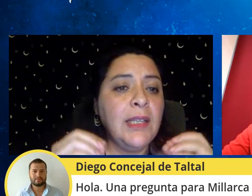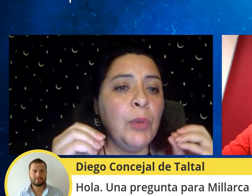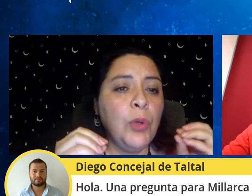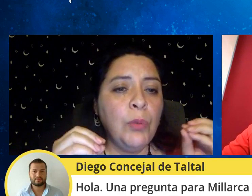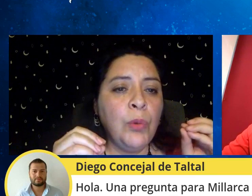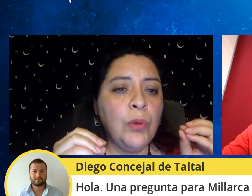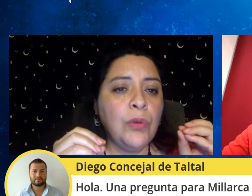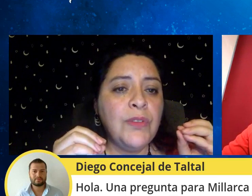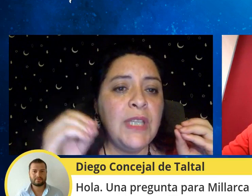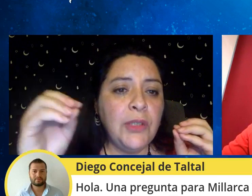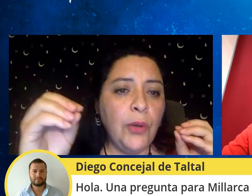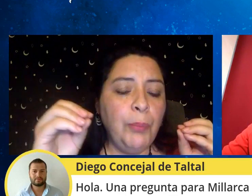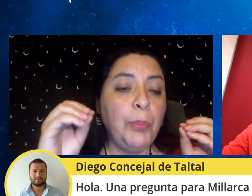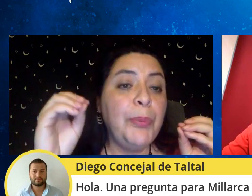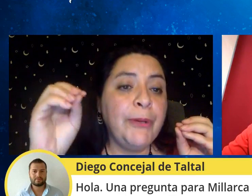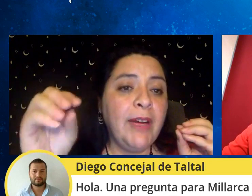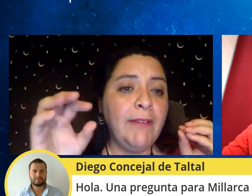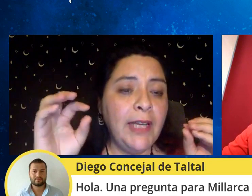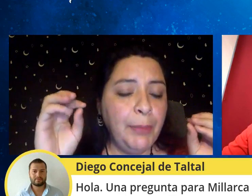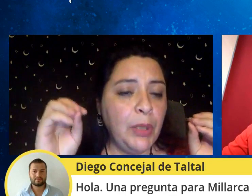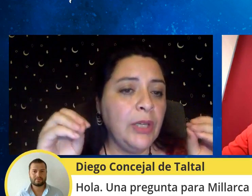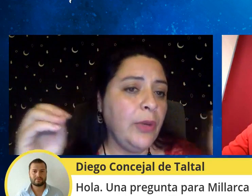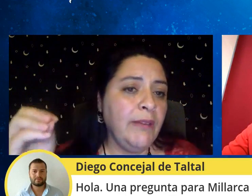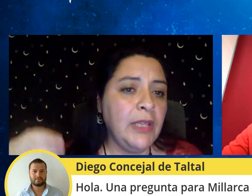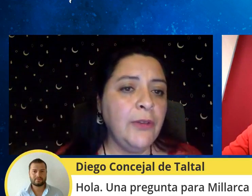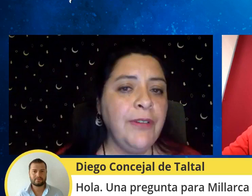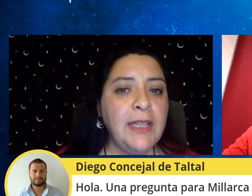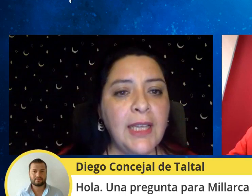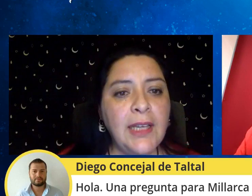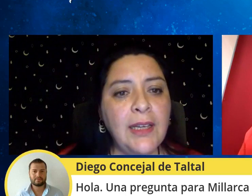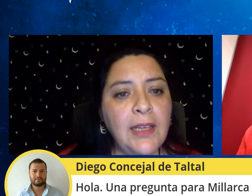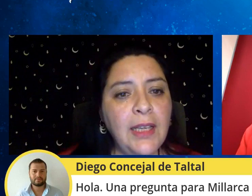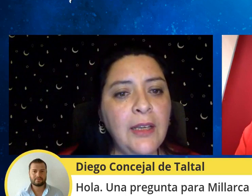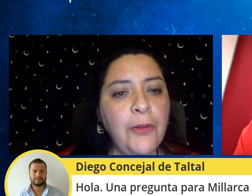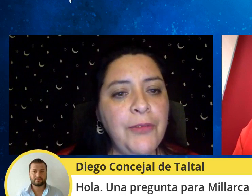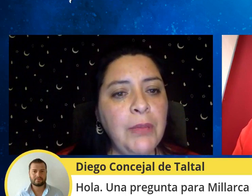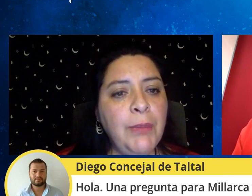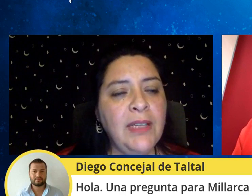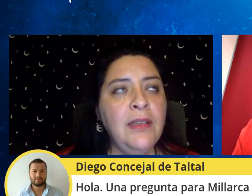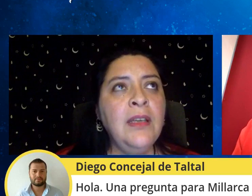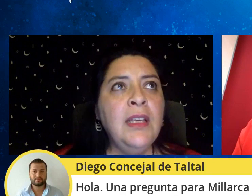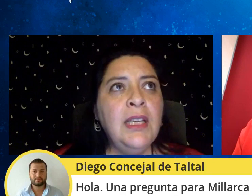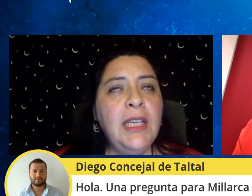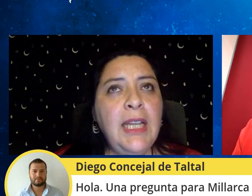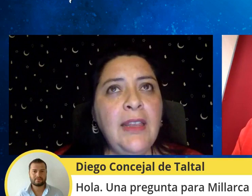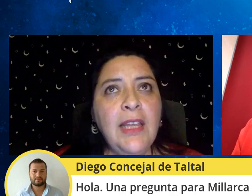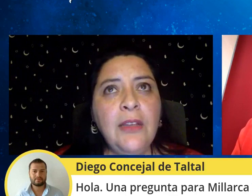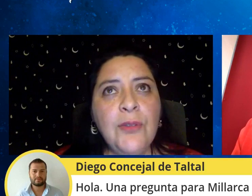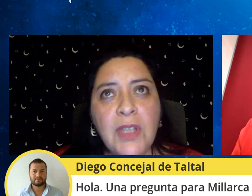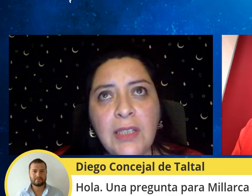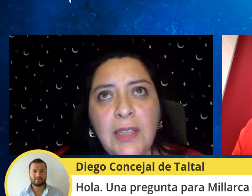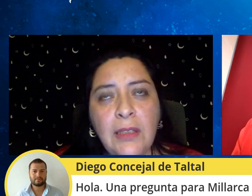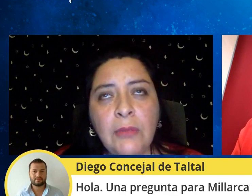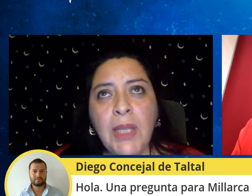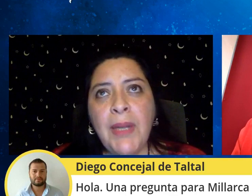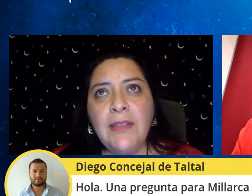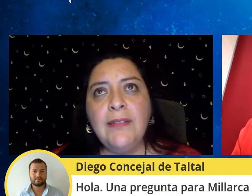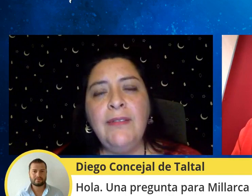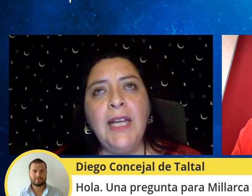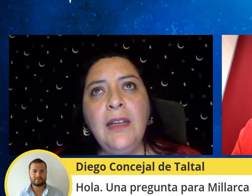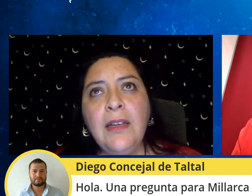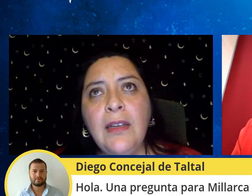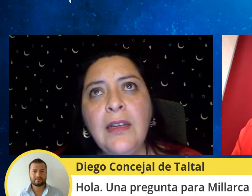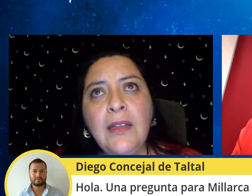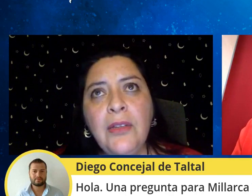Todavía tenemos como sitios probables, pero que todavía nos falta confirmar. Y la idea entonces es estar en una